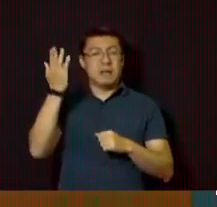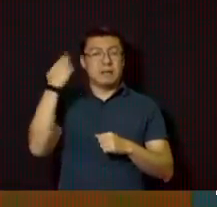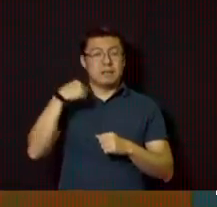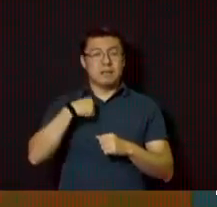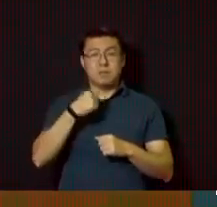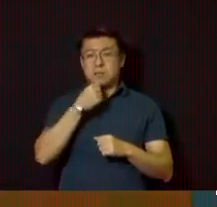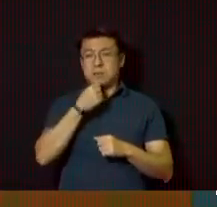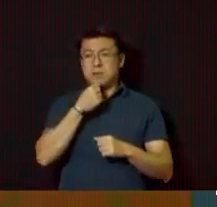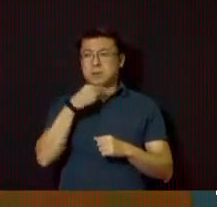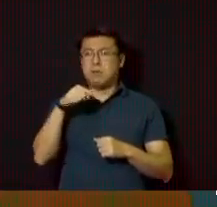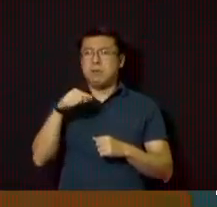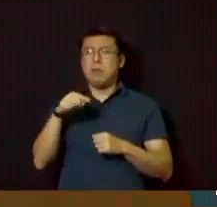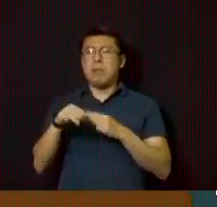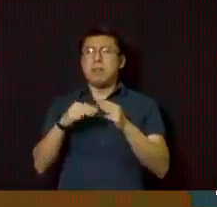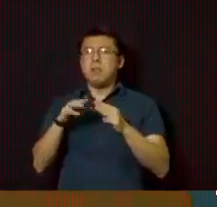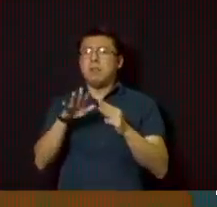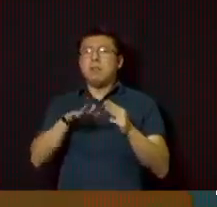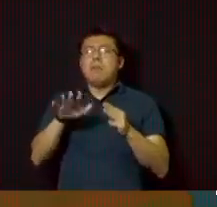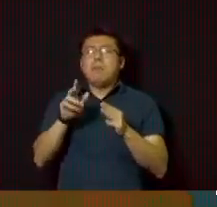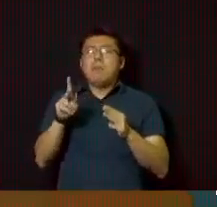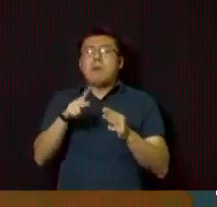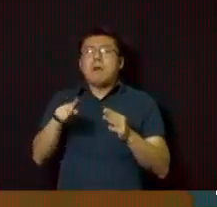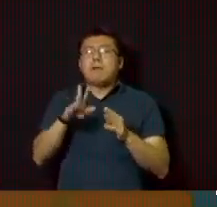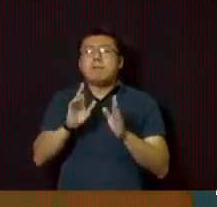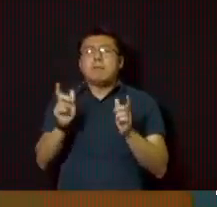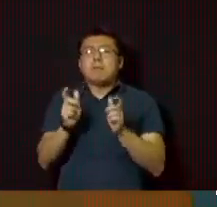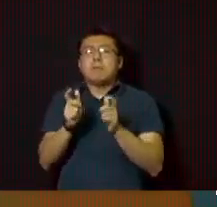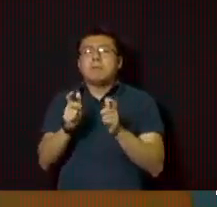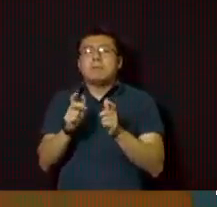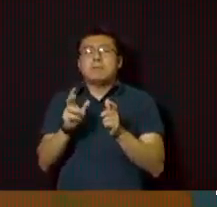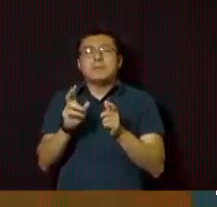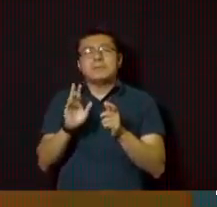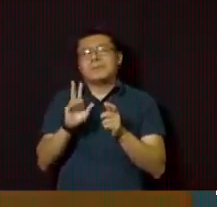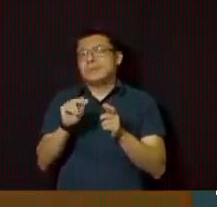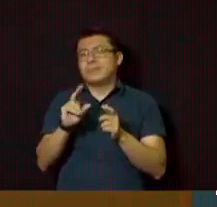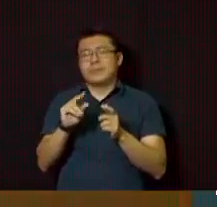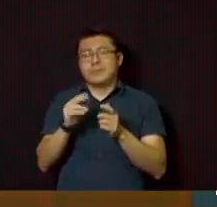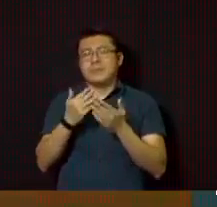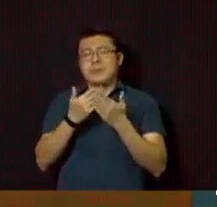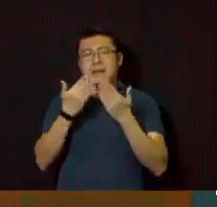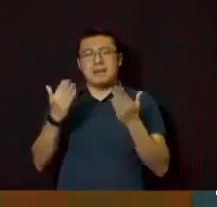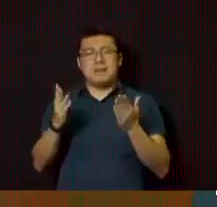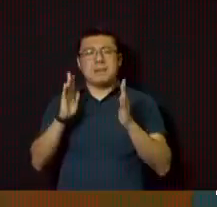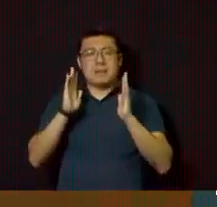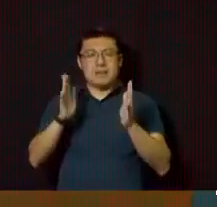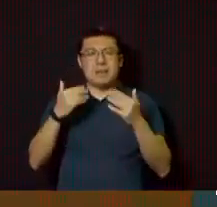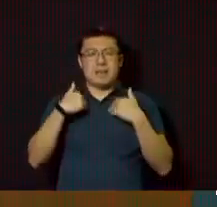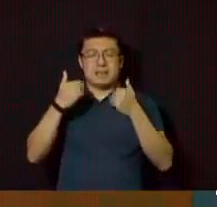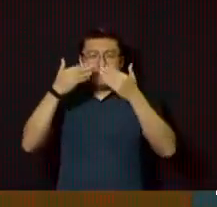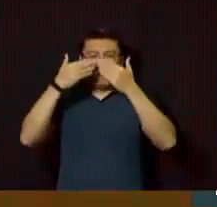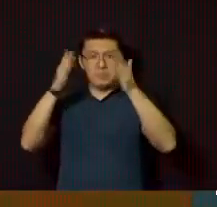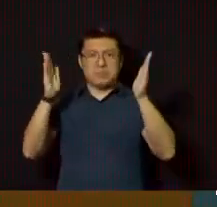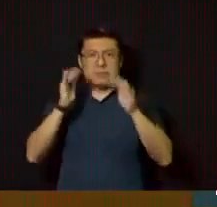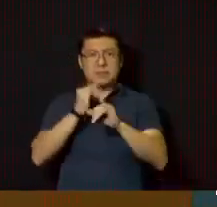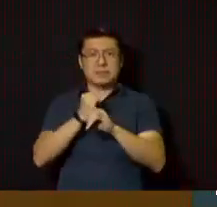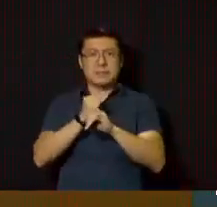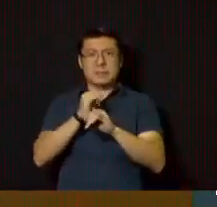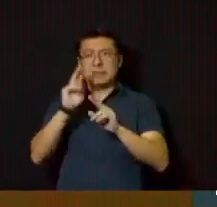mundo era mi tierra, donde yo estaba, pensé que era todo el mundo, ¿no? Hoy por lo menos puedes ver por el YouTube o no, por el internet, pero antes